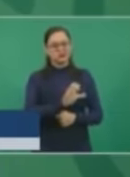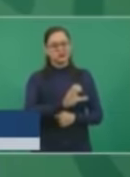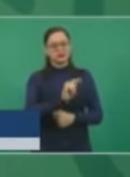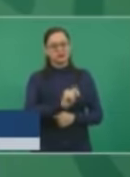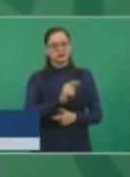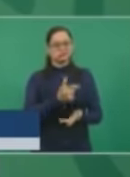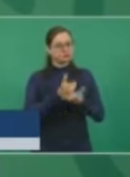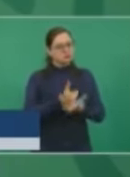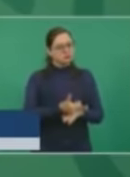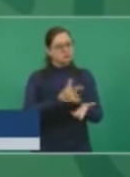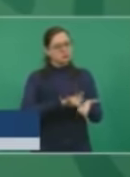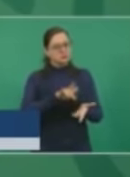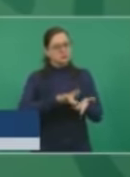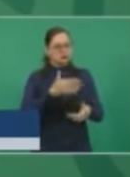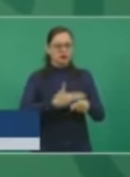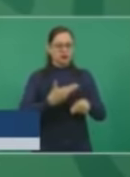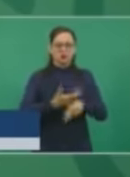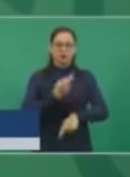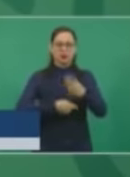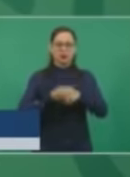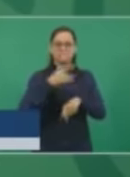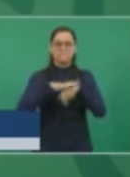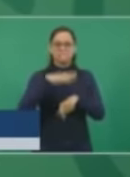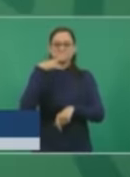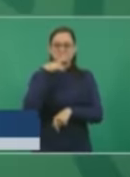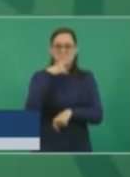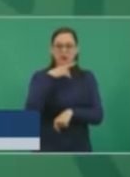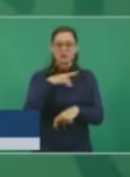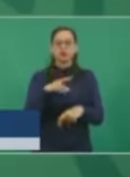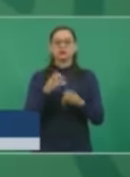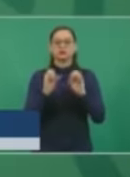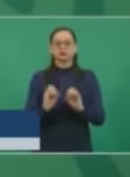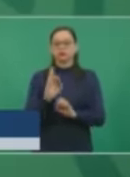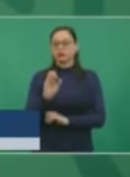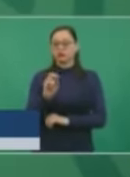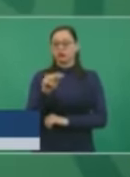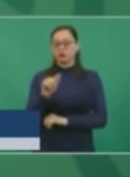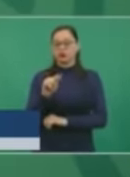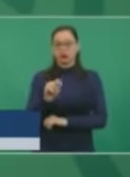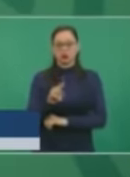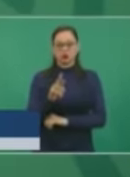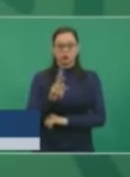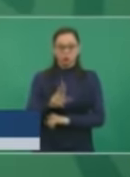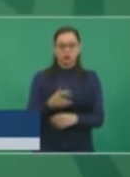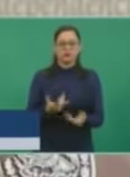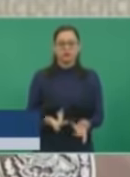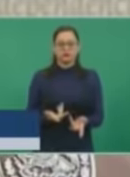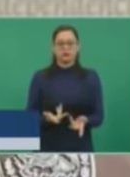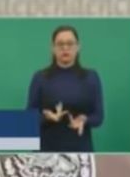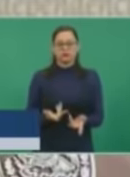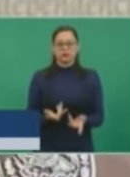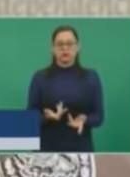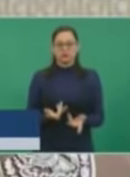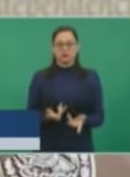las condiciones de prestación, no las podemos conocer ninguno de nosotros. Por eso me pareció muy interesante el comentario que hizo hoy en la